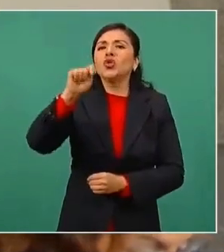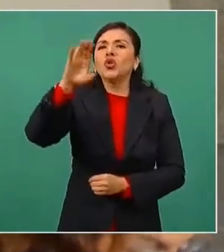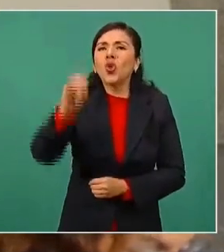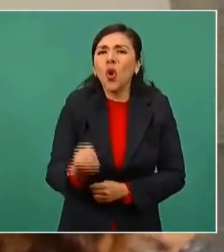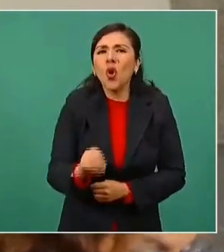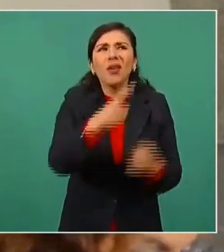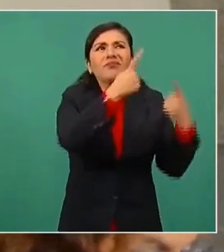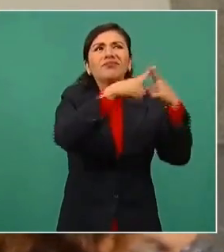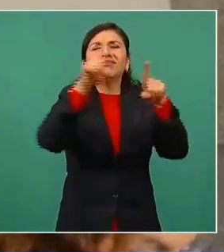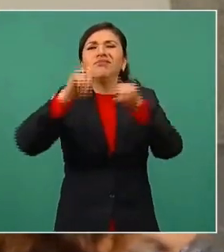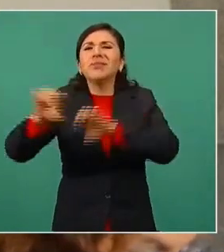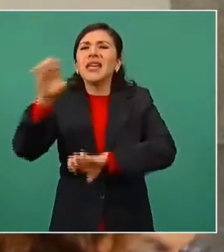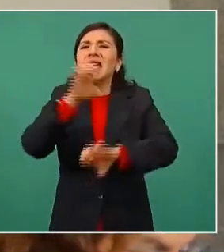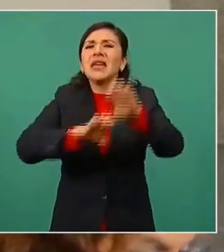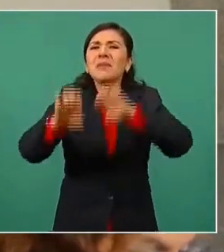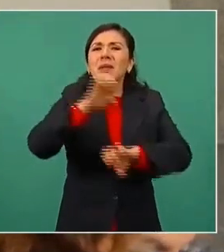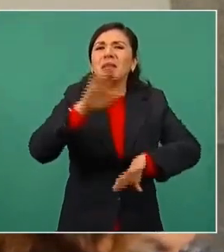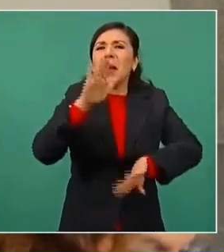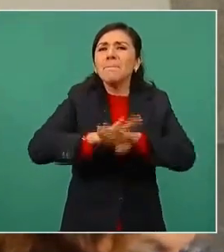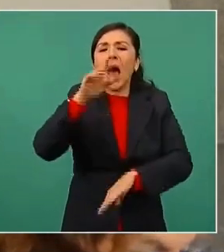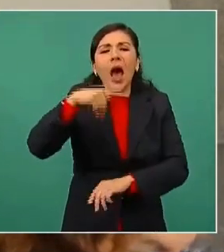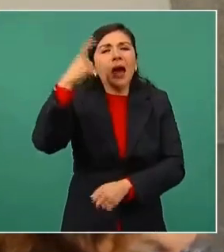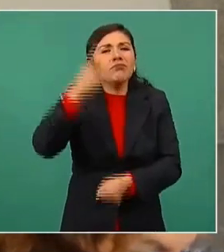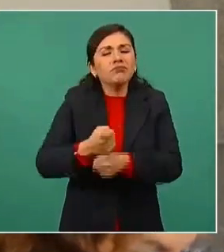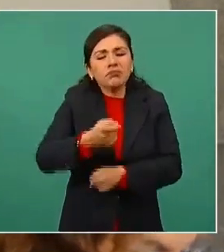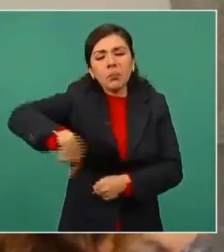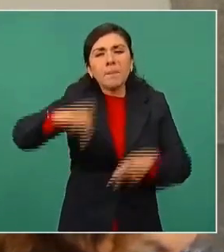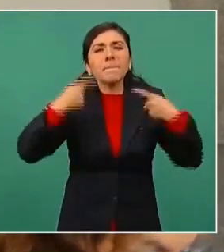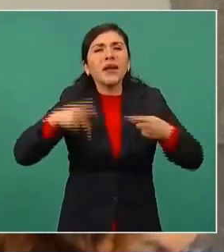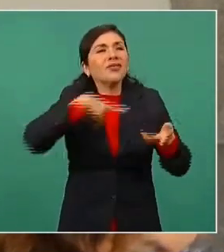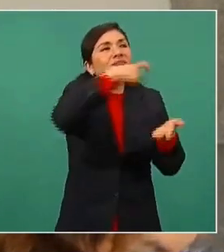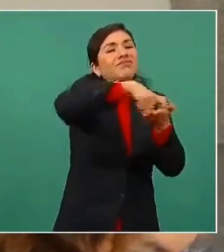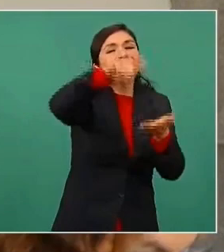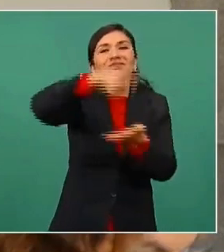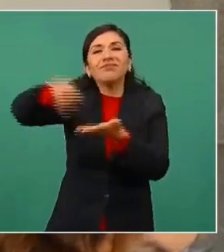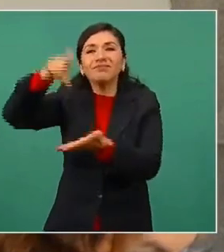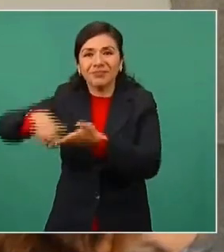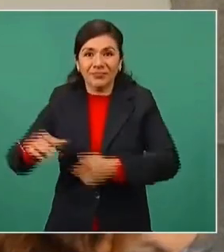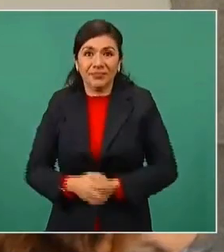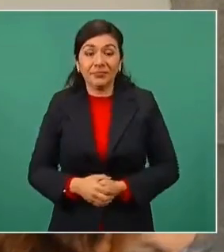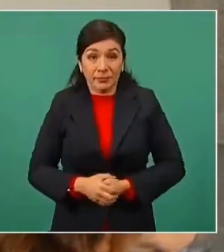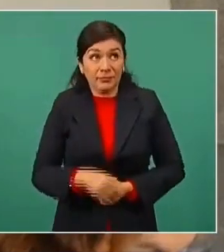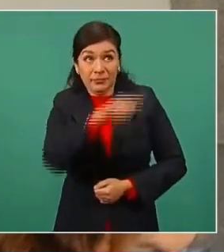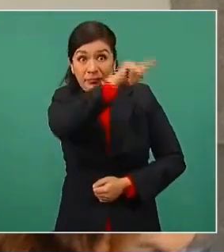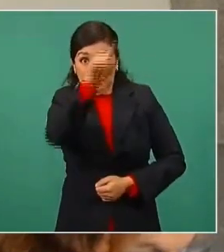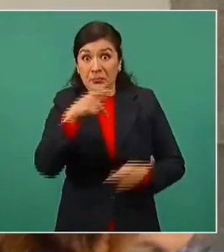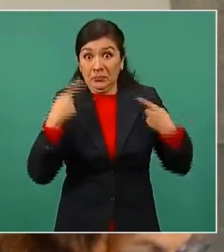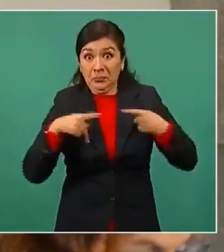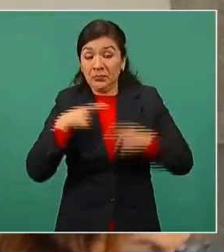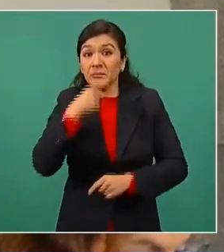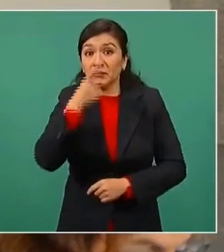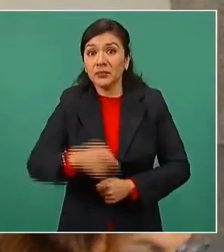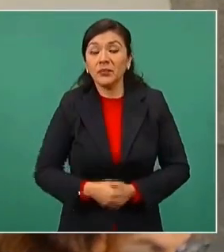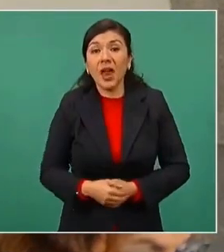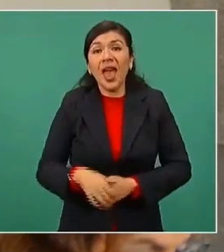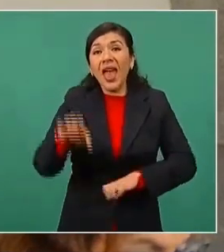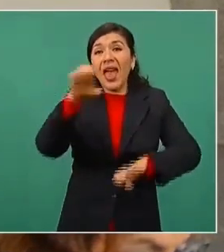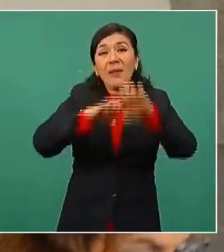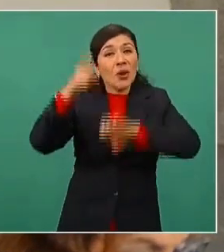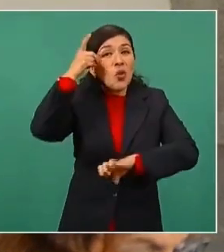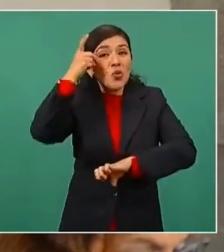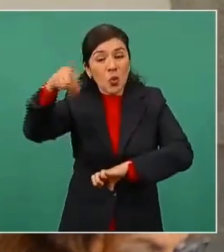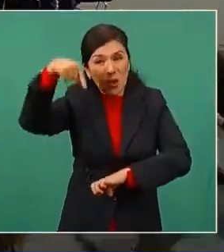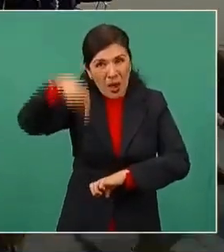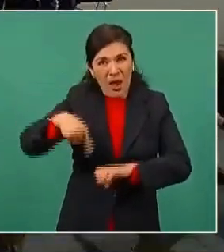grandes acaparadores de los productos que consumimos. Los académicos, presidente, me dicen que los empresarios nacionales